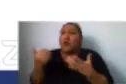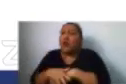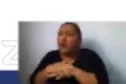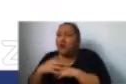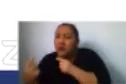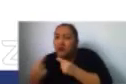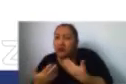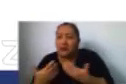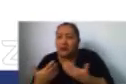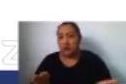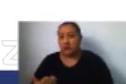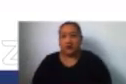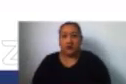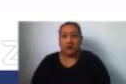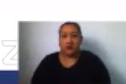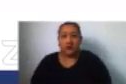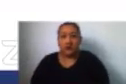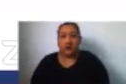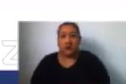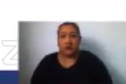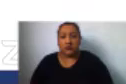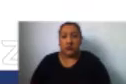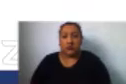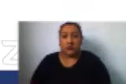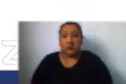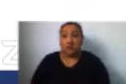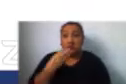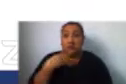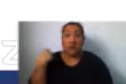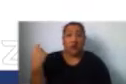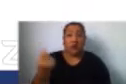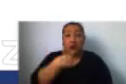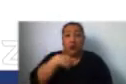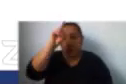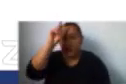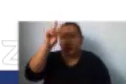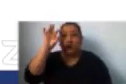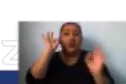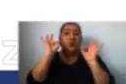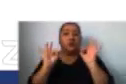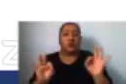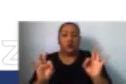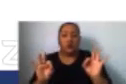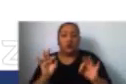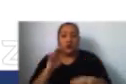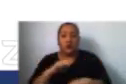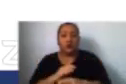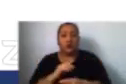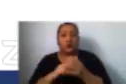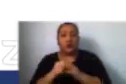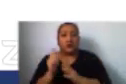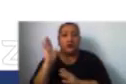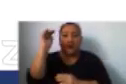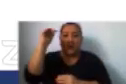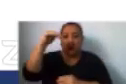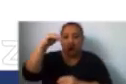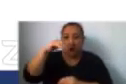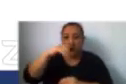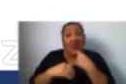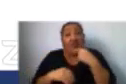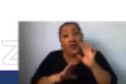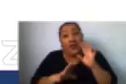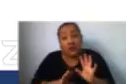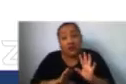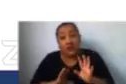problema. Lo que se nos ha informado a nivel nacional es que justamente estamos en una curva de descenso, que los casos